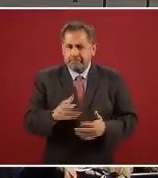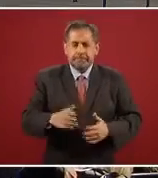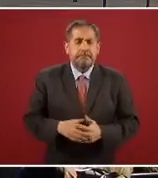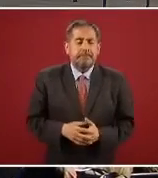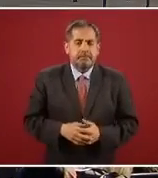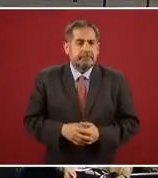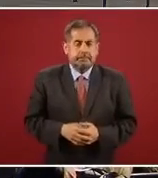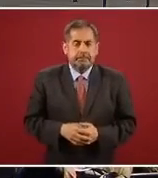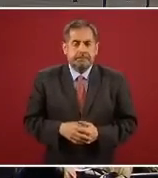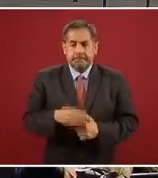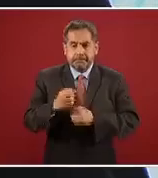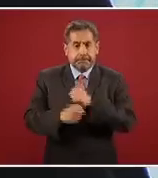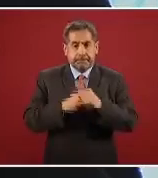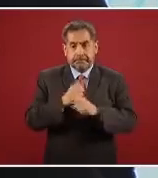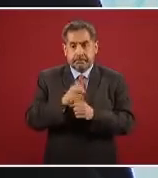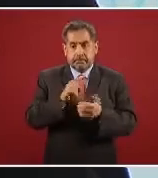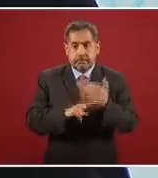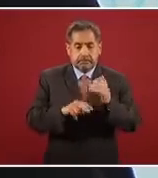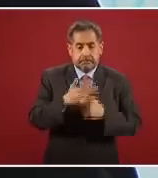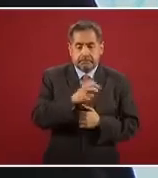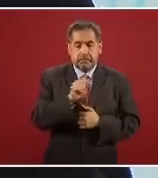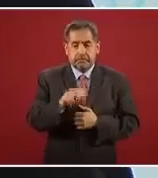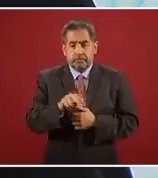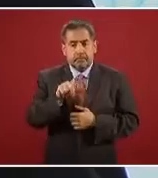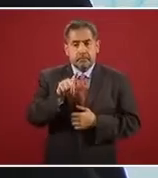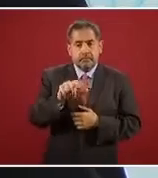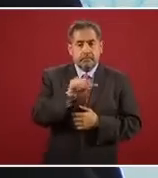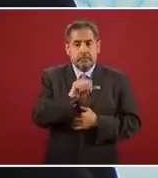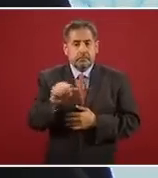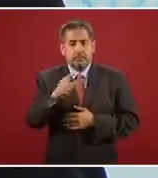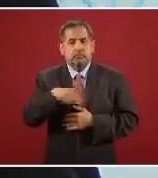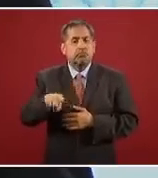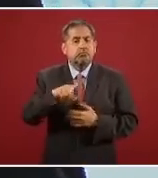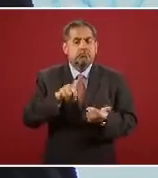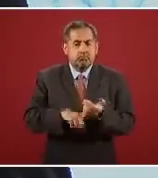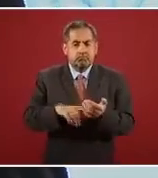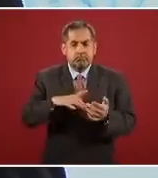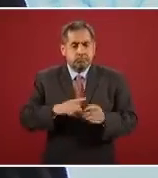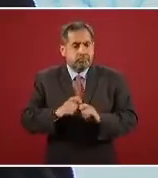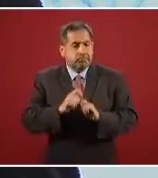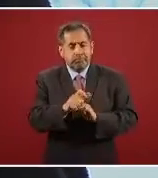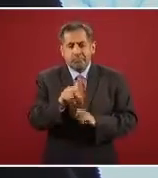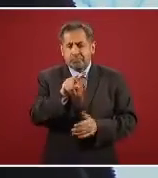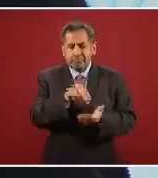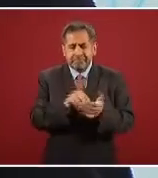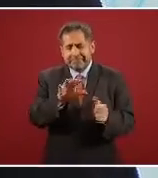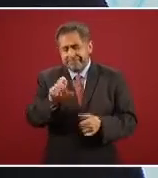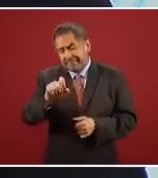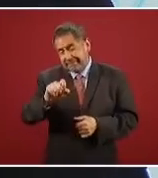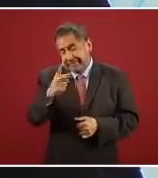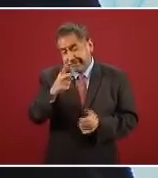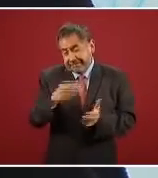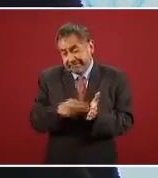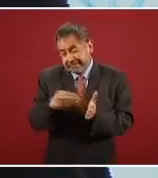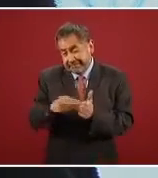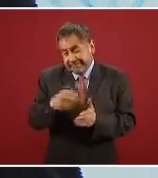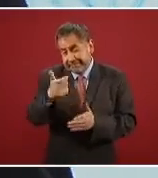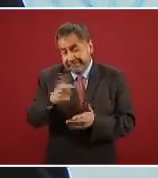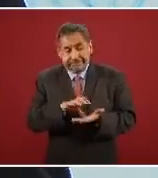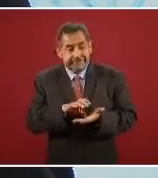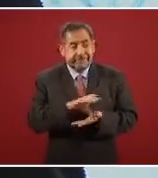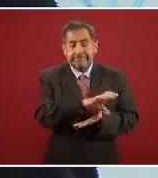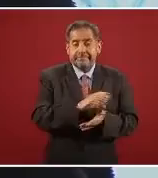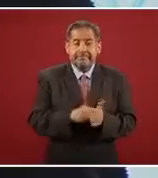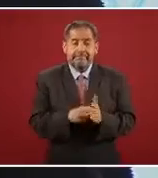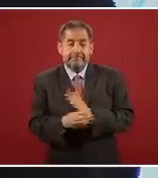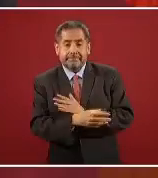los años 2013, 2017, 2018 hay pagos por 2,623 millones de pesos y 77 millones